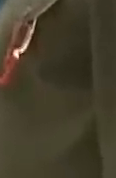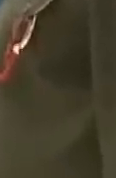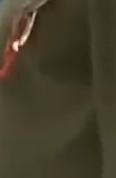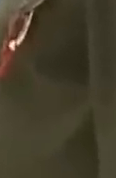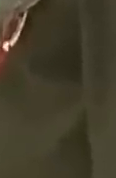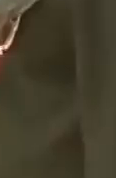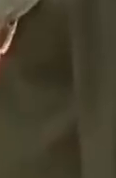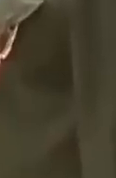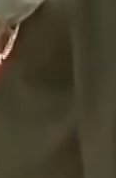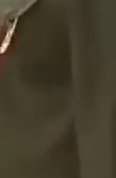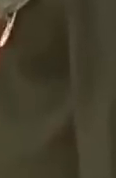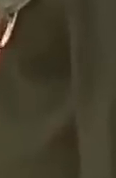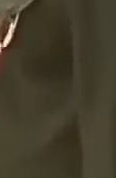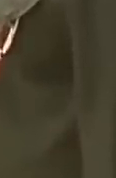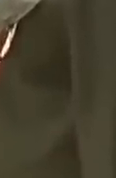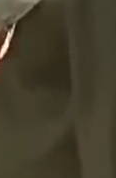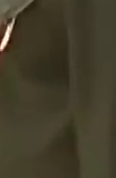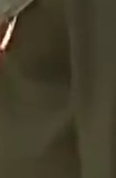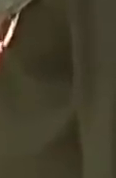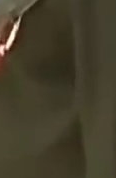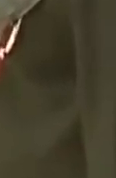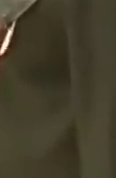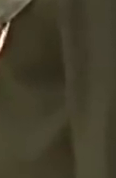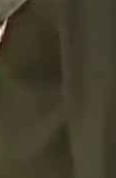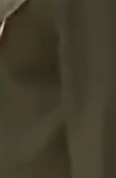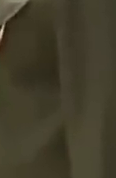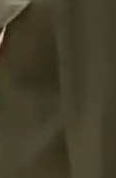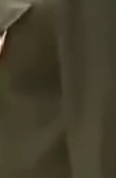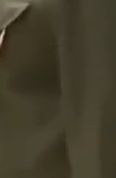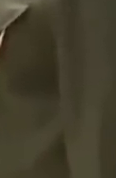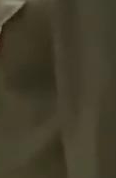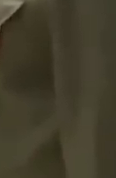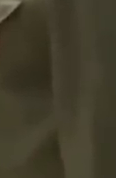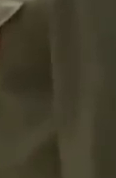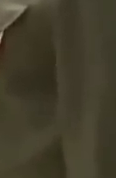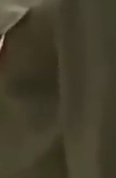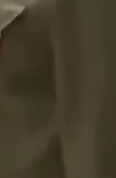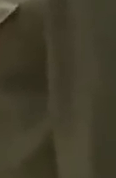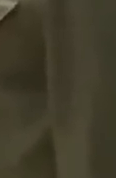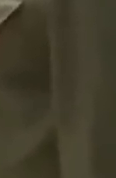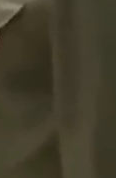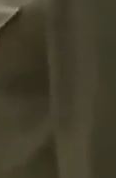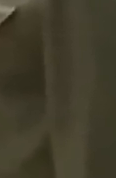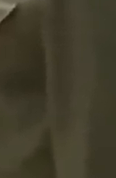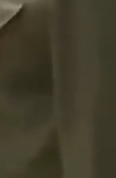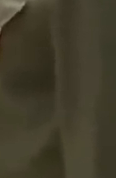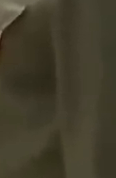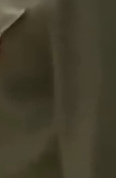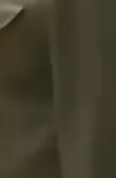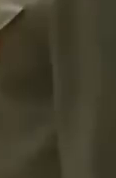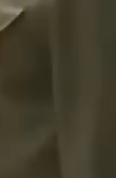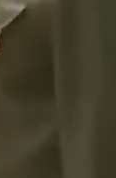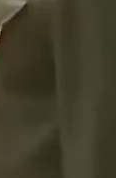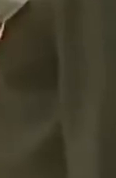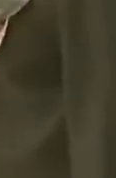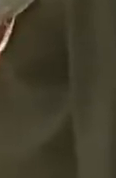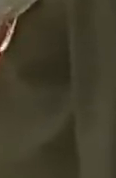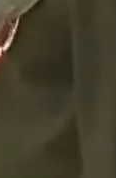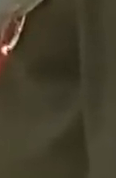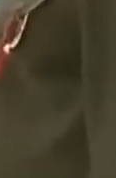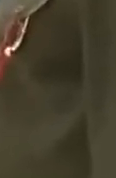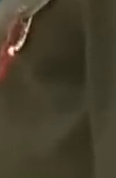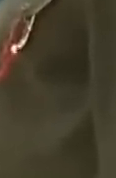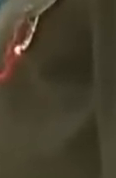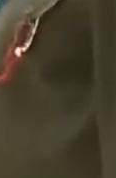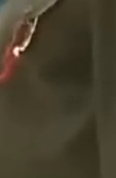esta juventud militar, de ustedes, que son la esperanza de un futuro mejor, independiente y soberano. Además, transmitía un mensaje de unión, de